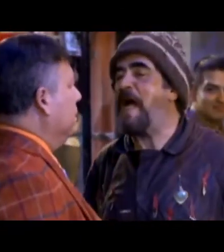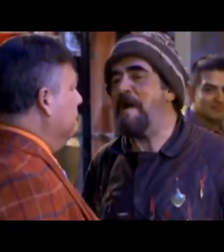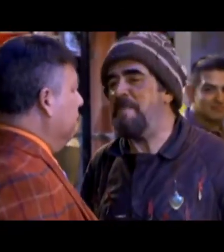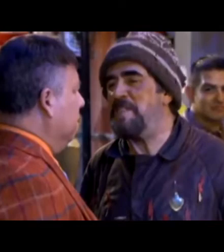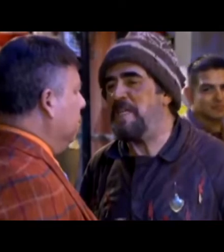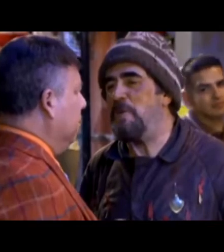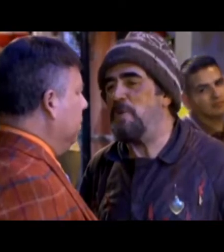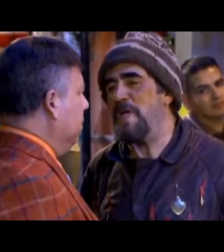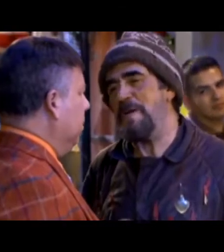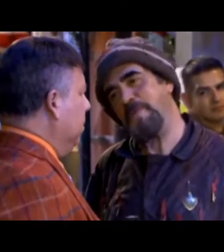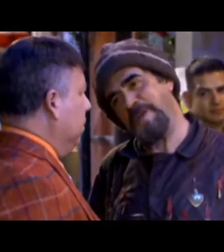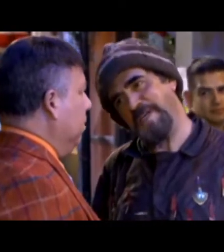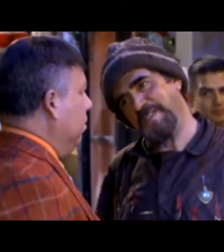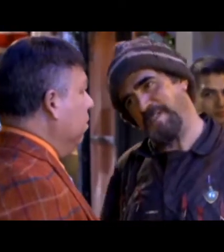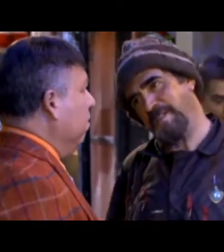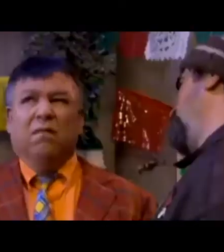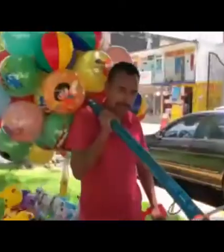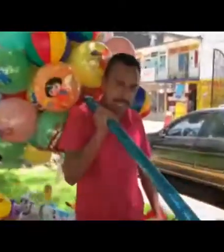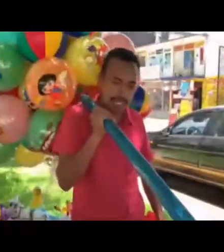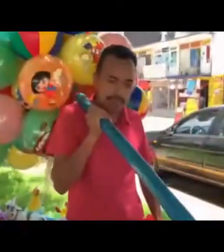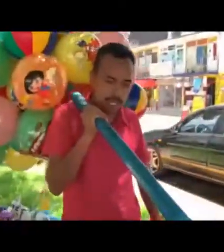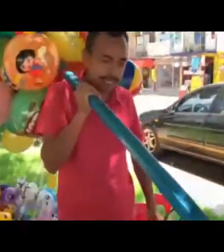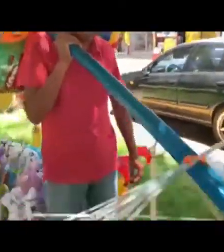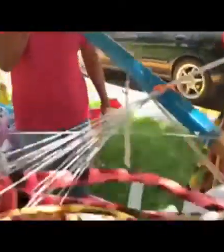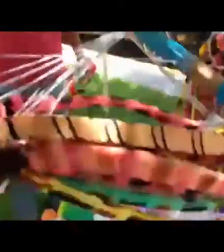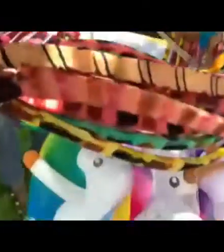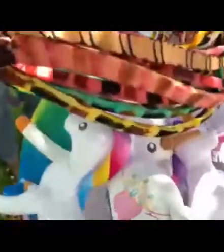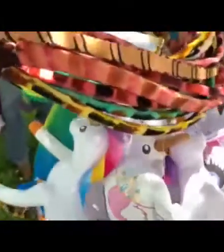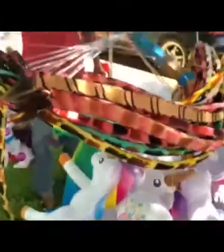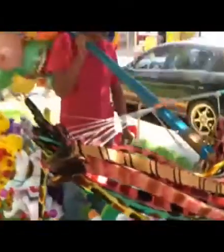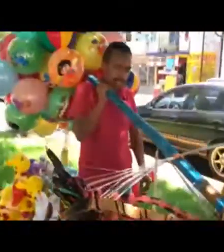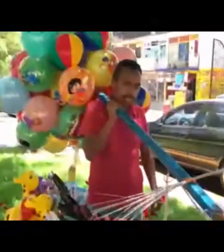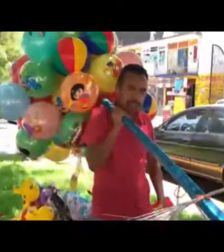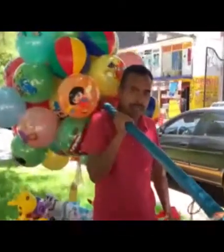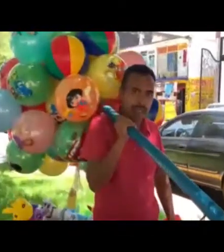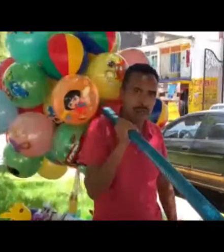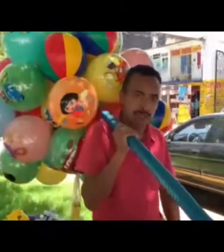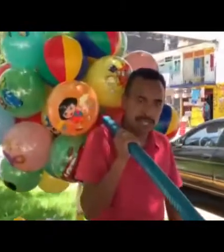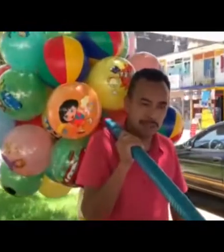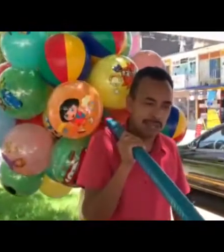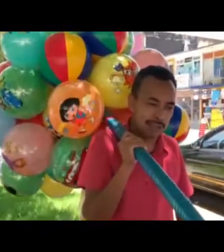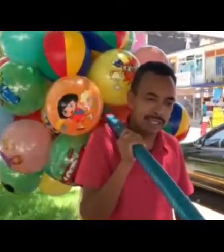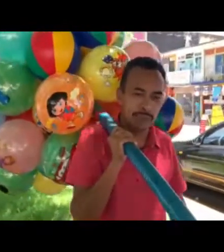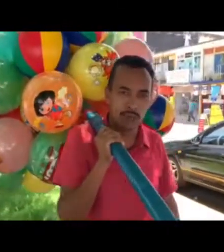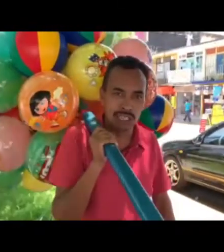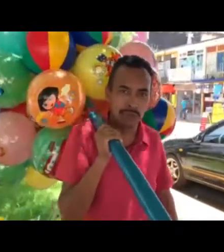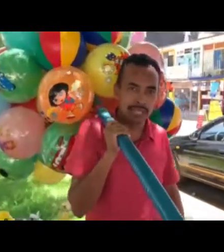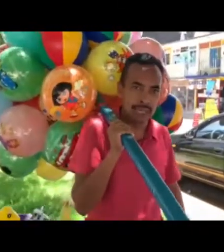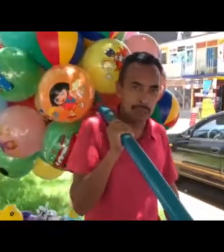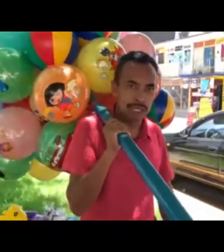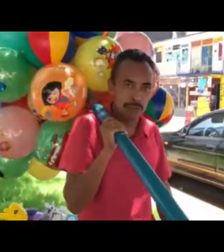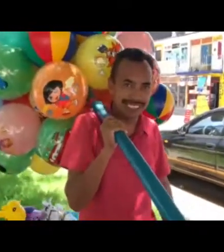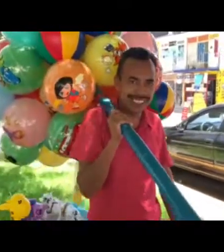Hasta acá me llega el olor a la pobreza. Ándale, mijo, eso tiene futuro, porque ser reportero ya no